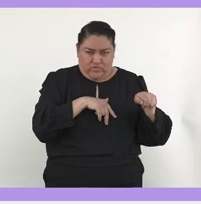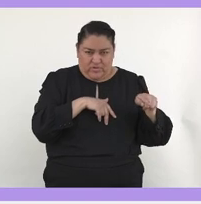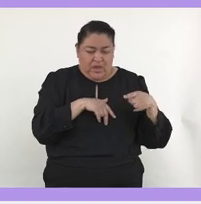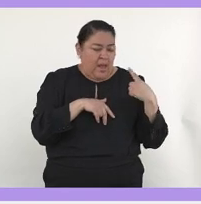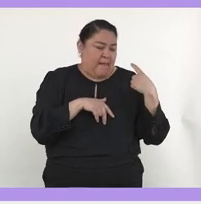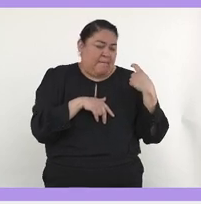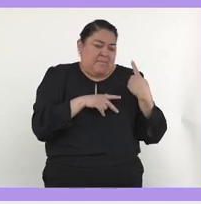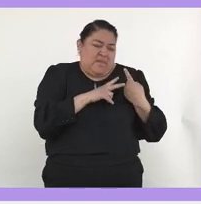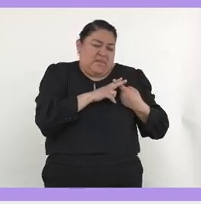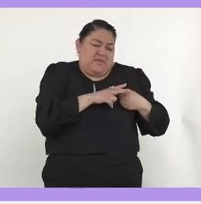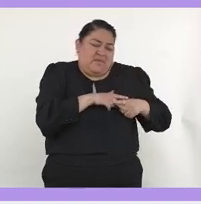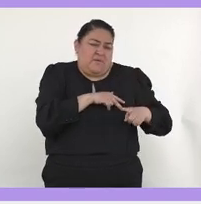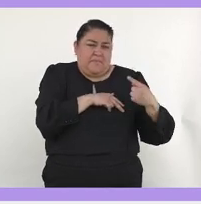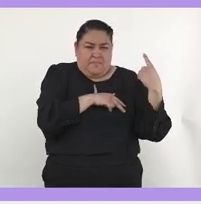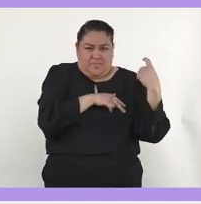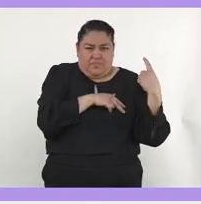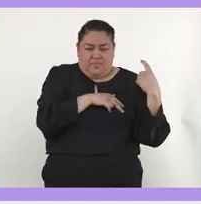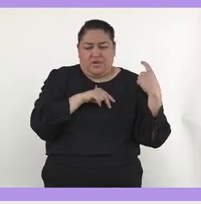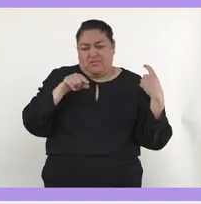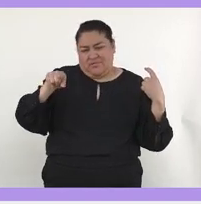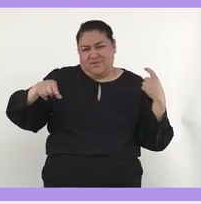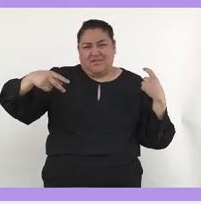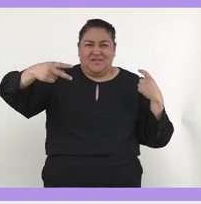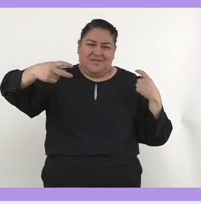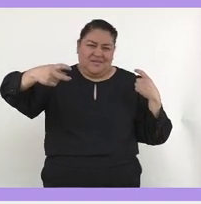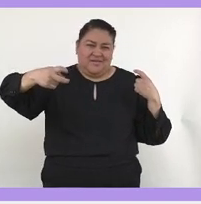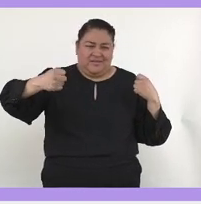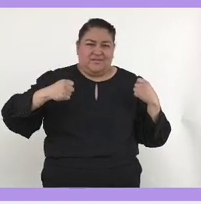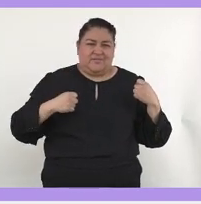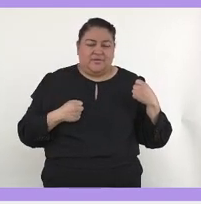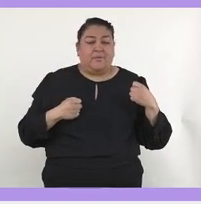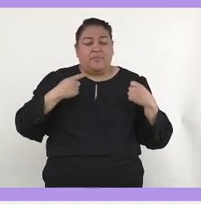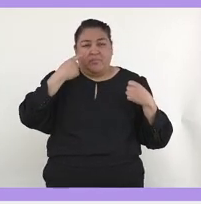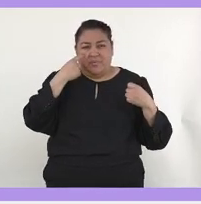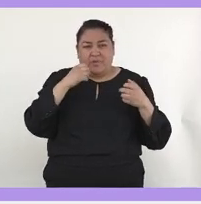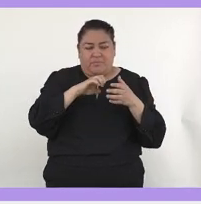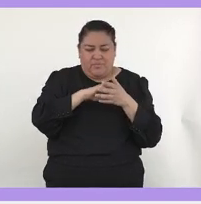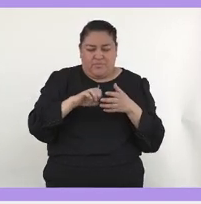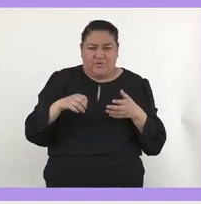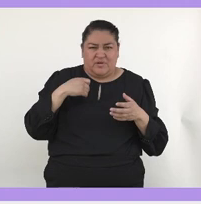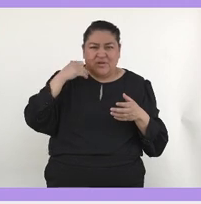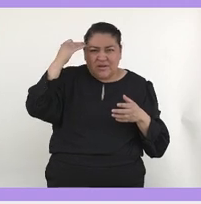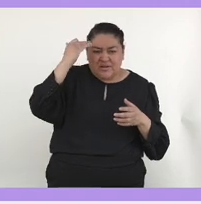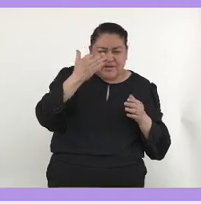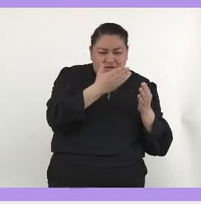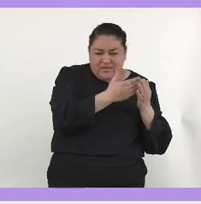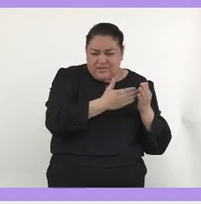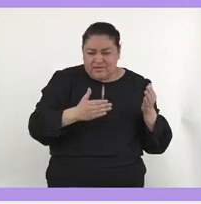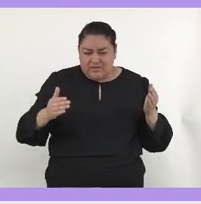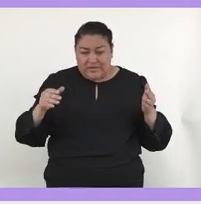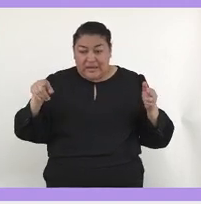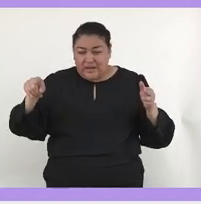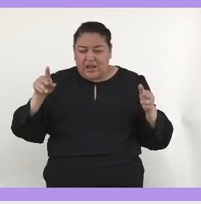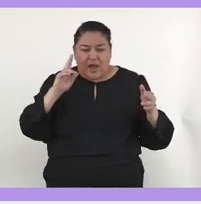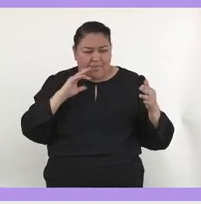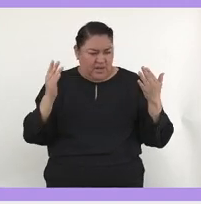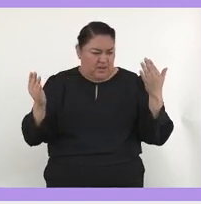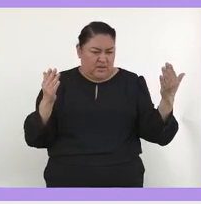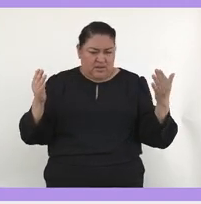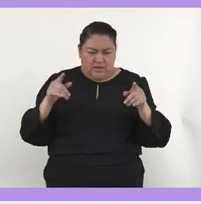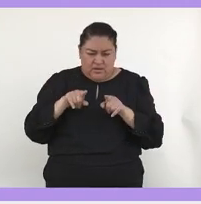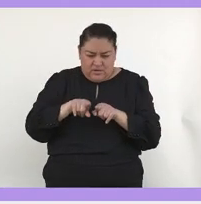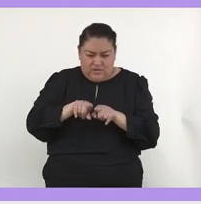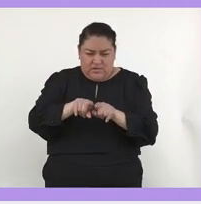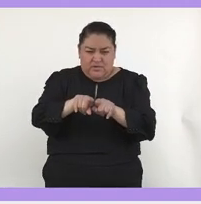el que el femenino No pero si nosotros vemos la línea de tiempo y la velocidad con que ha crecido el fútbol femenino